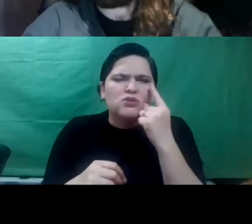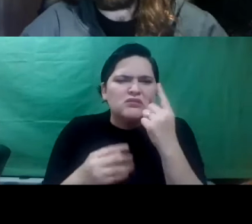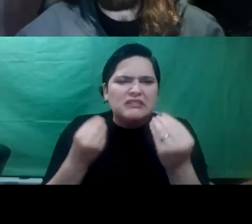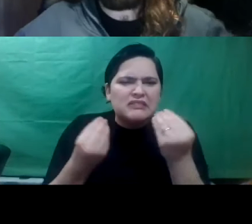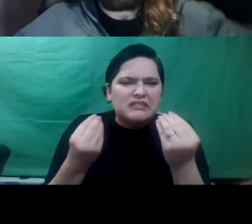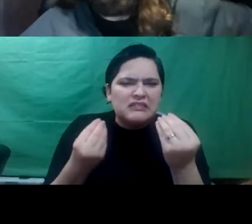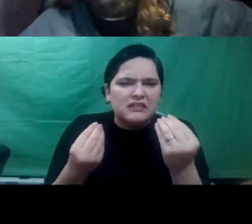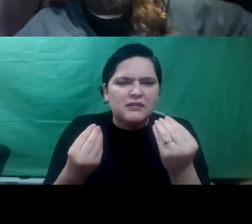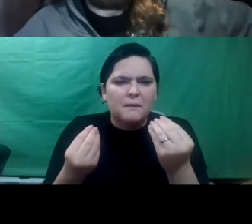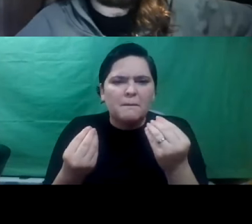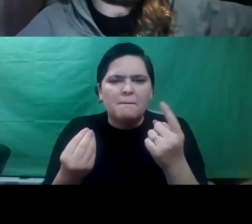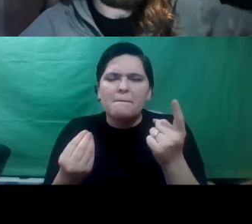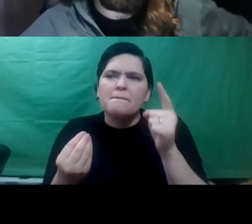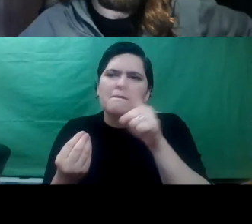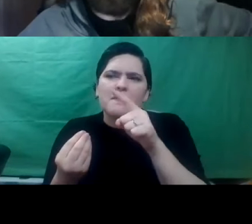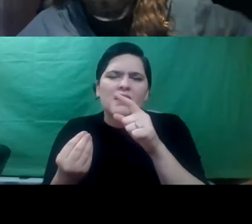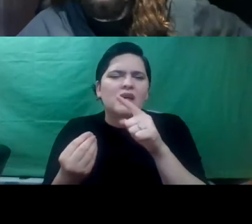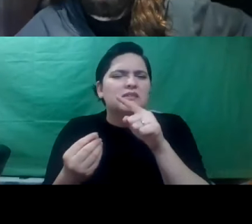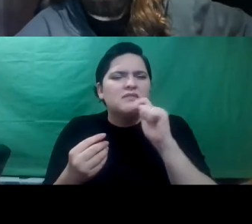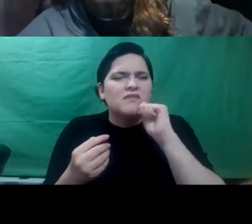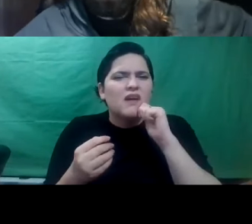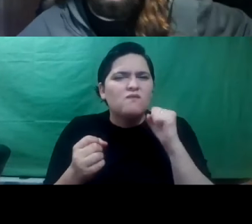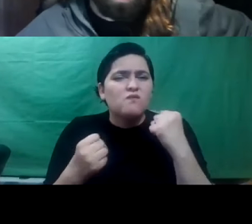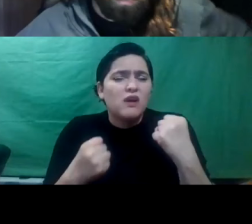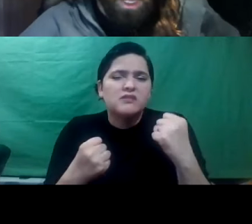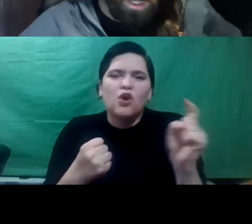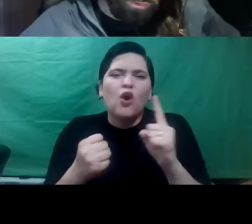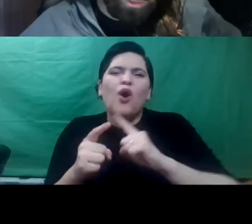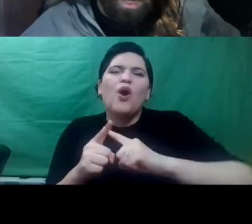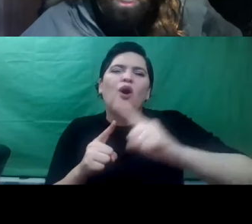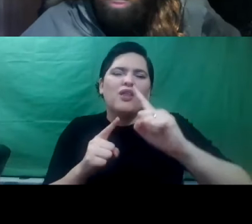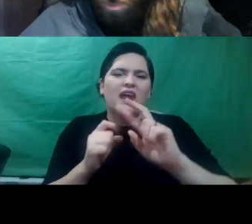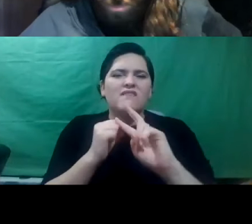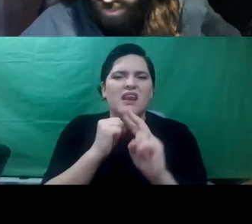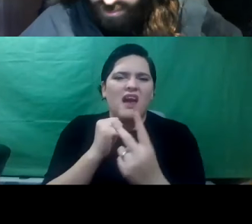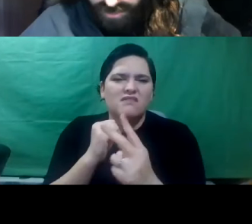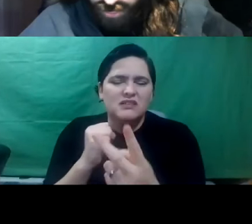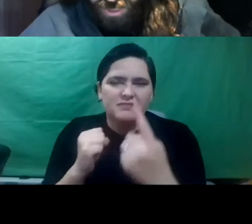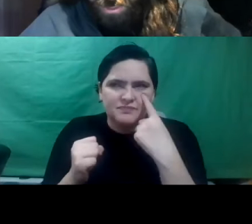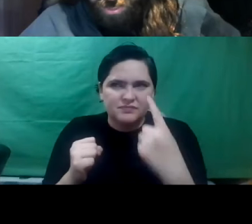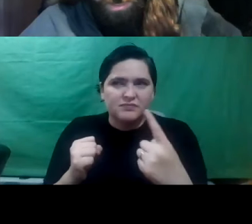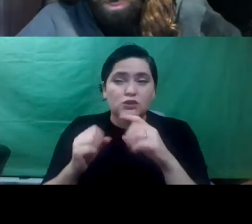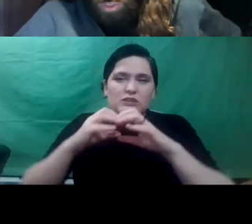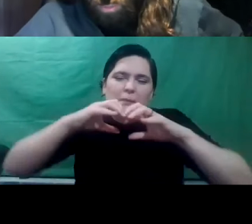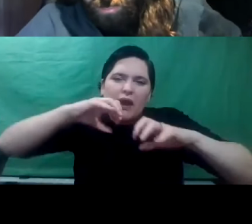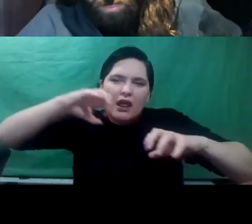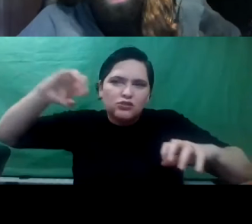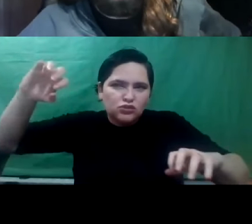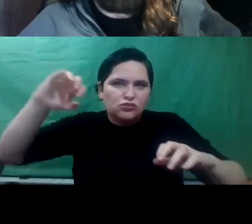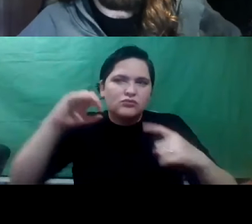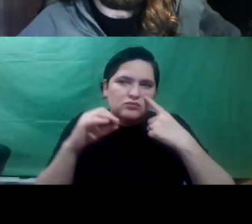regiones que no se explican bien por la fuerza, sino que se explican por otra variable. Entonces, para esto yo hice una separación de las regiones en base a un